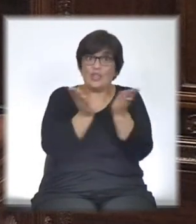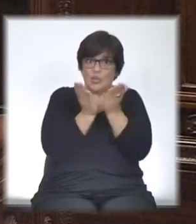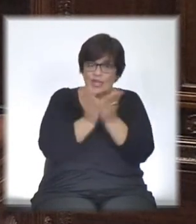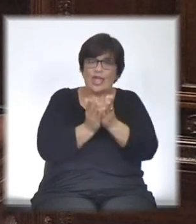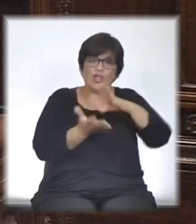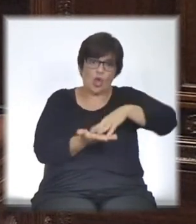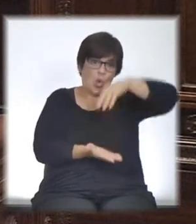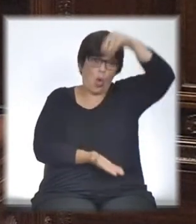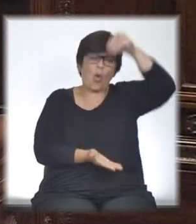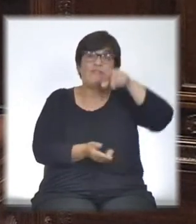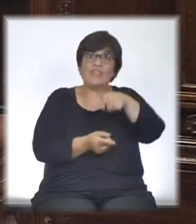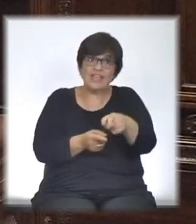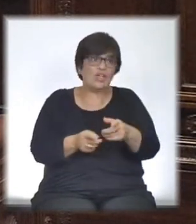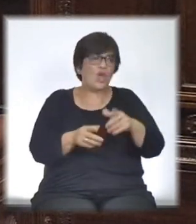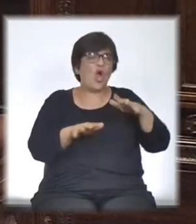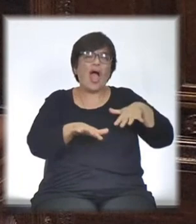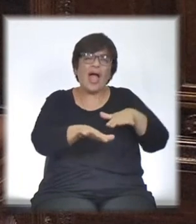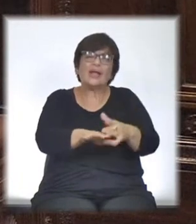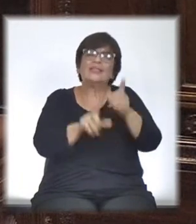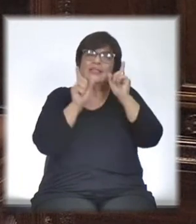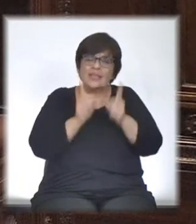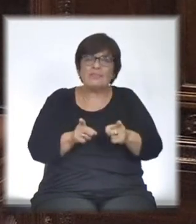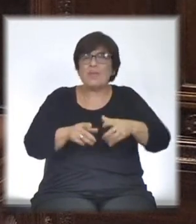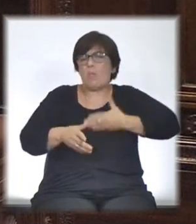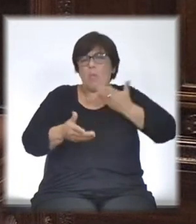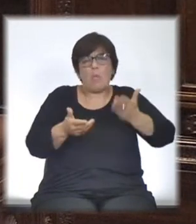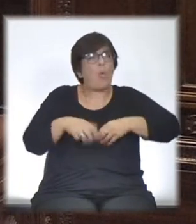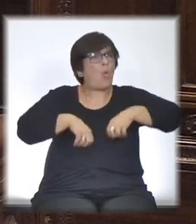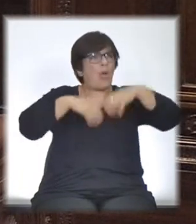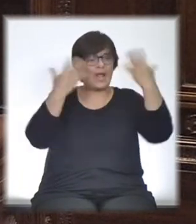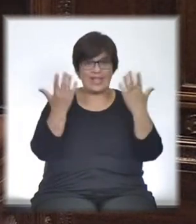del Obelisco, en todas las manifestaciones populares.